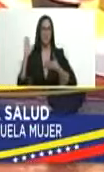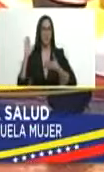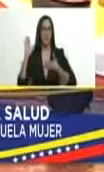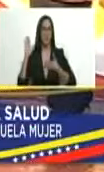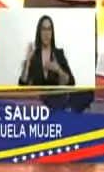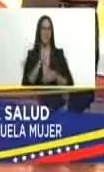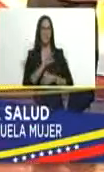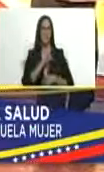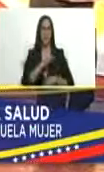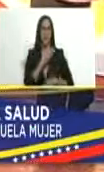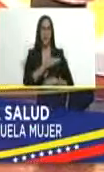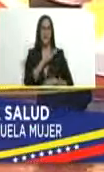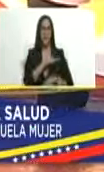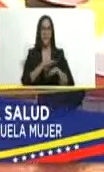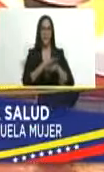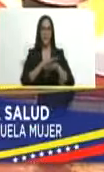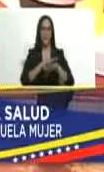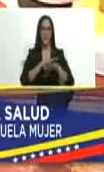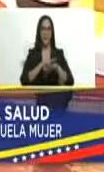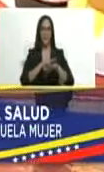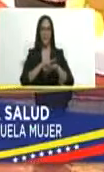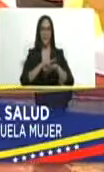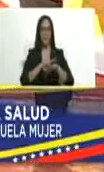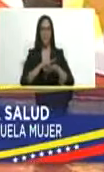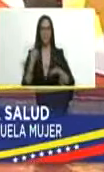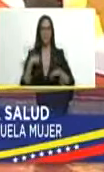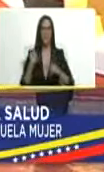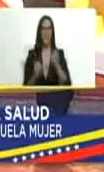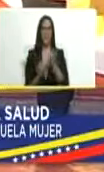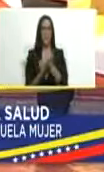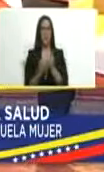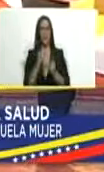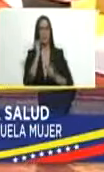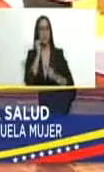Señoras ministras, tienen que apoyar a estas muchachas.